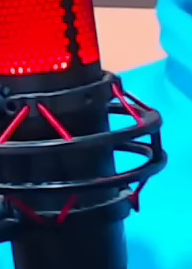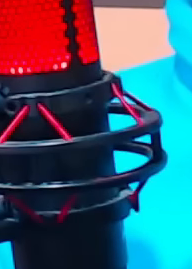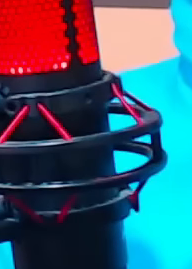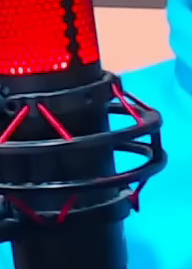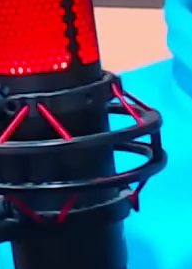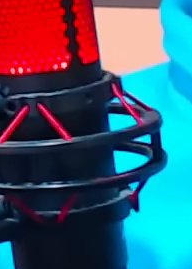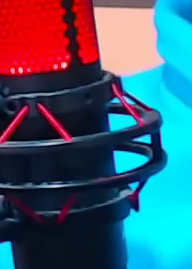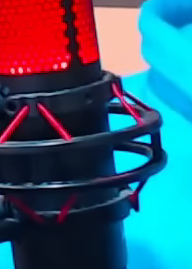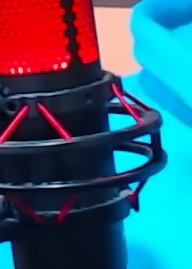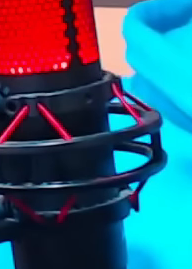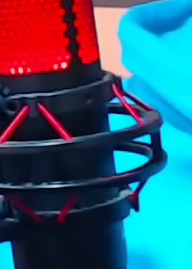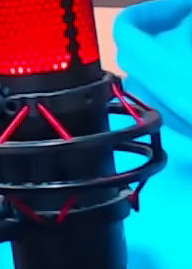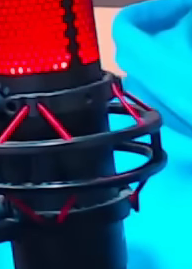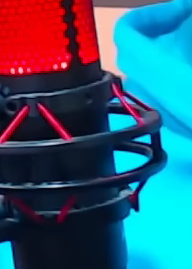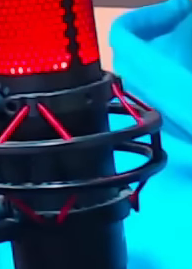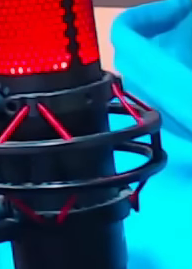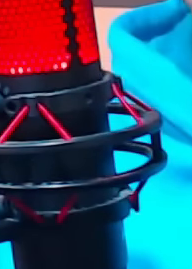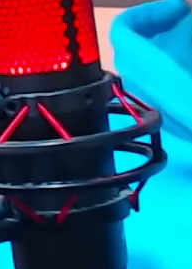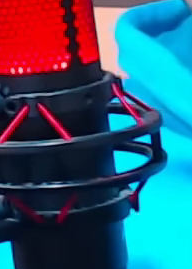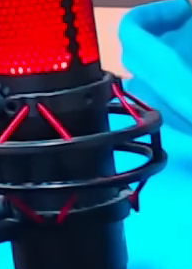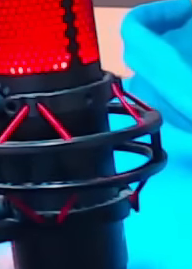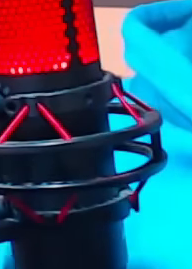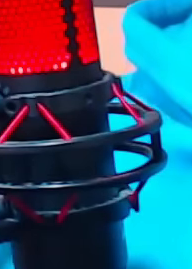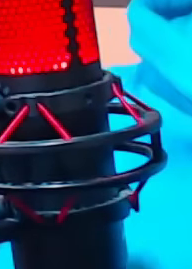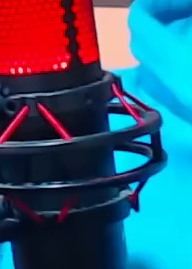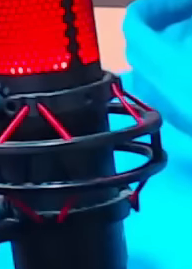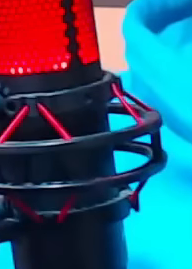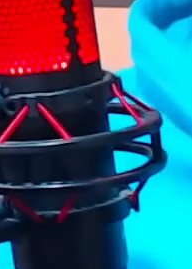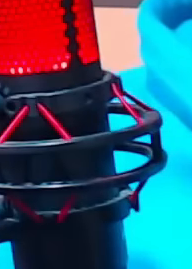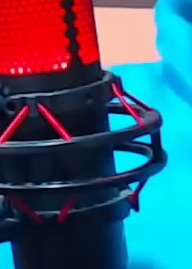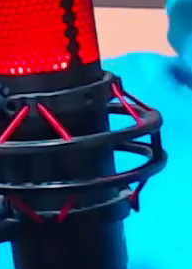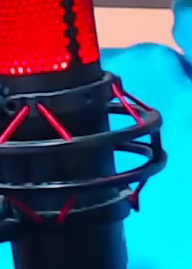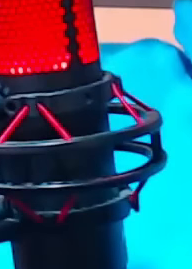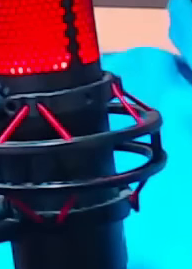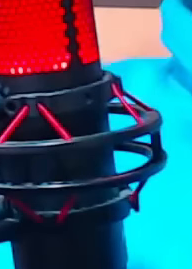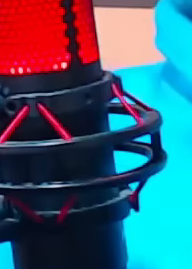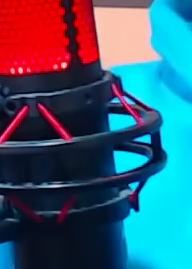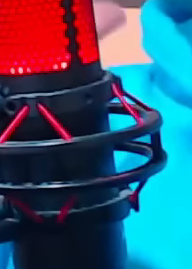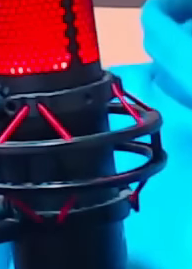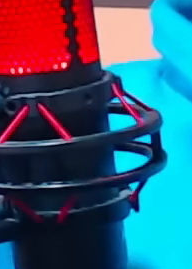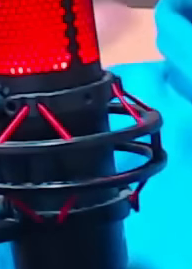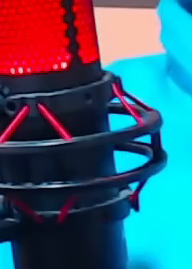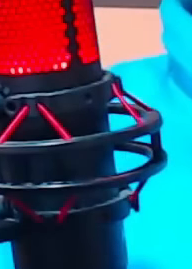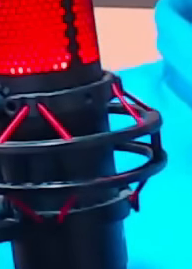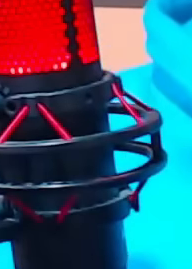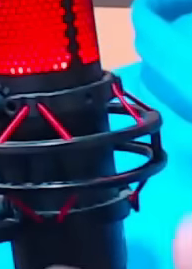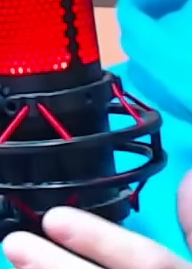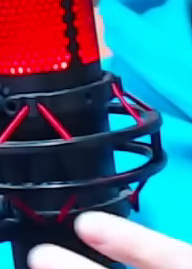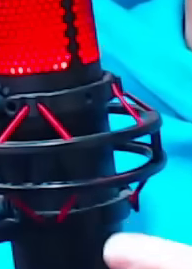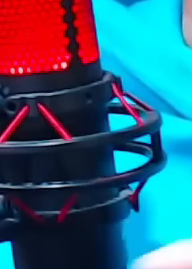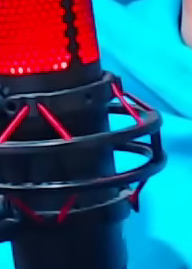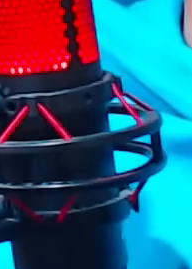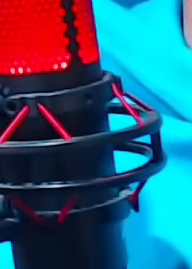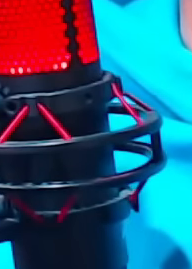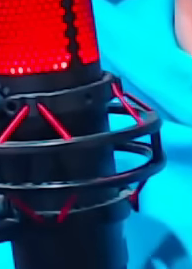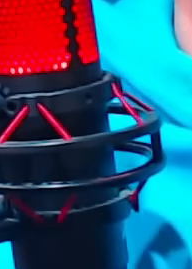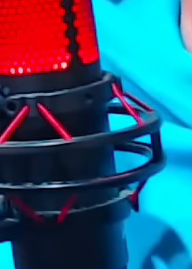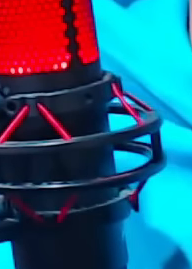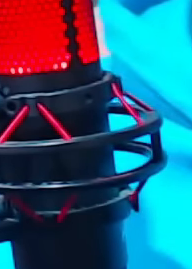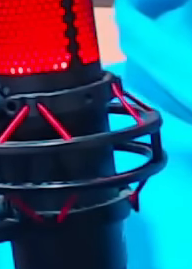A mí me encantó arrancarlo de donde lo arranqué sin saber de qué se trataba. Busqué más o menos ahí cuando